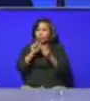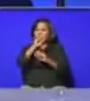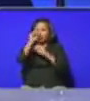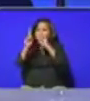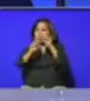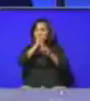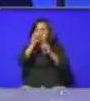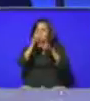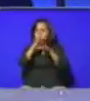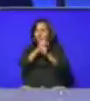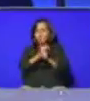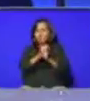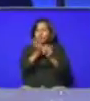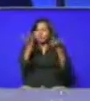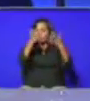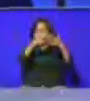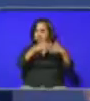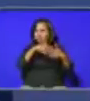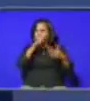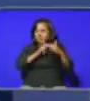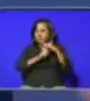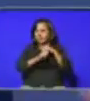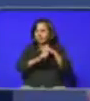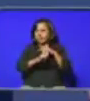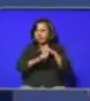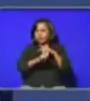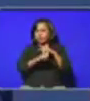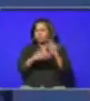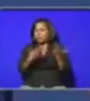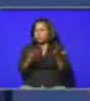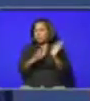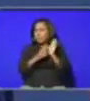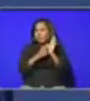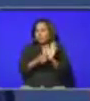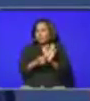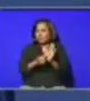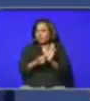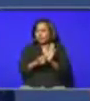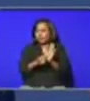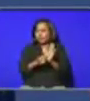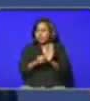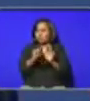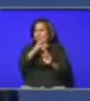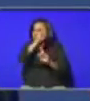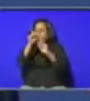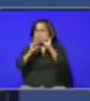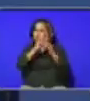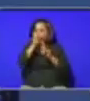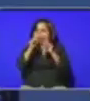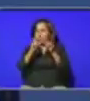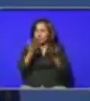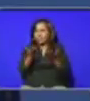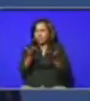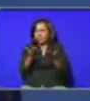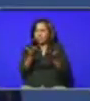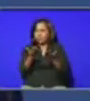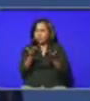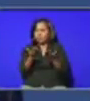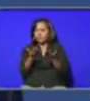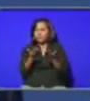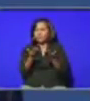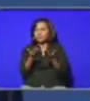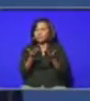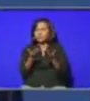¿Qué, grosso modo, qué más revela ese estudio? ¿Cuáles son las carreras en las que no estamos siendo competentes los panameños? Mire,